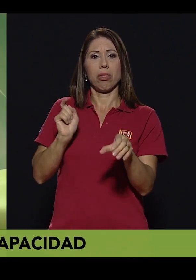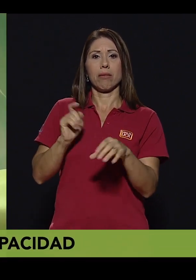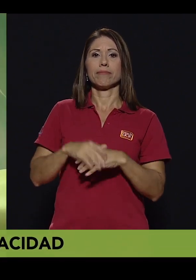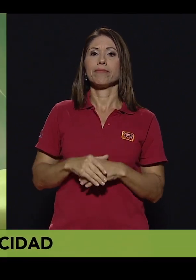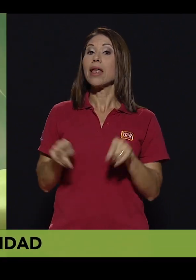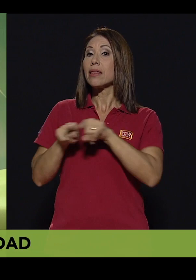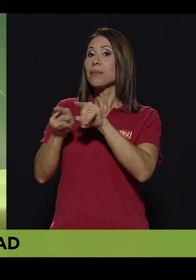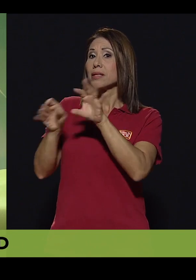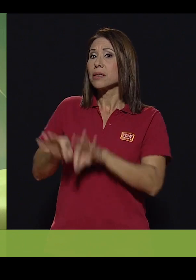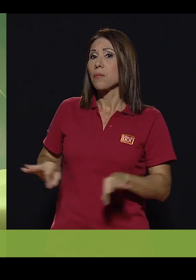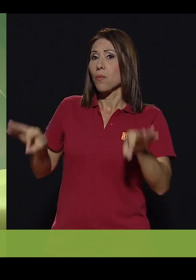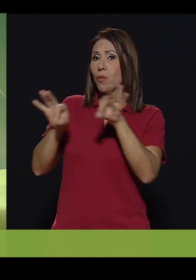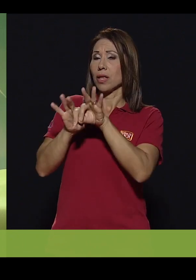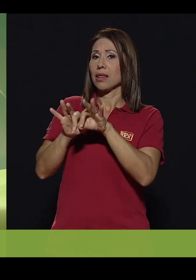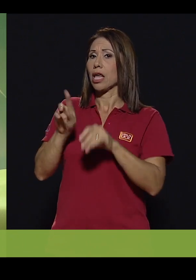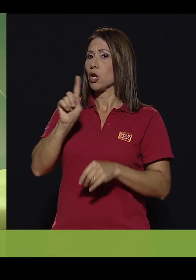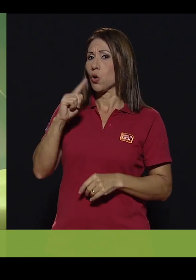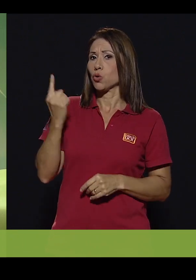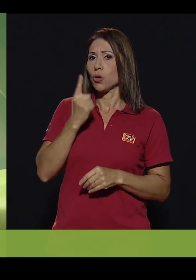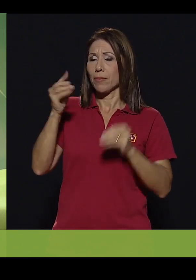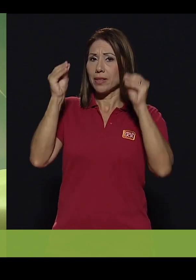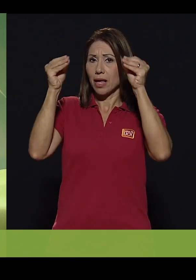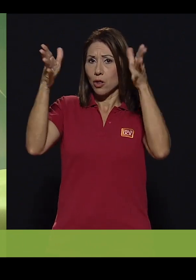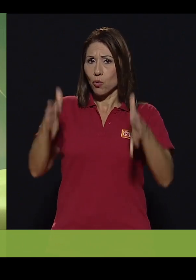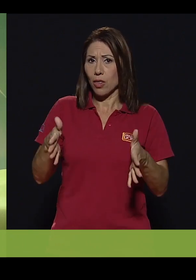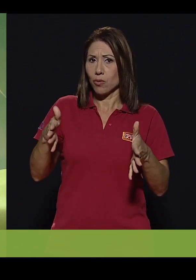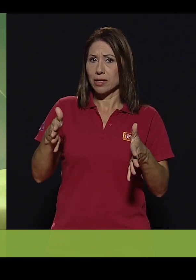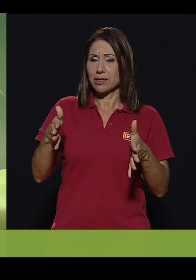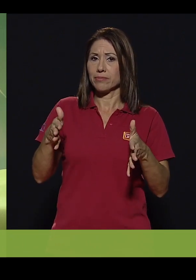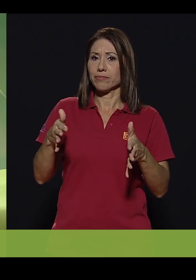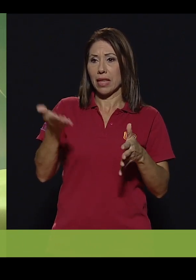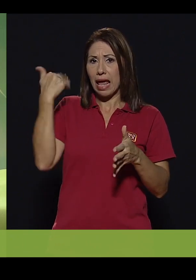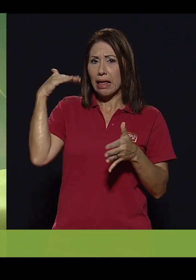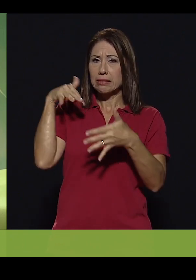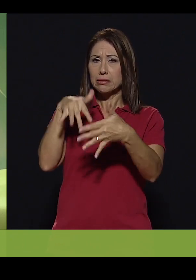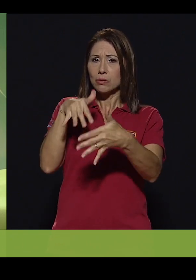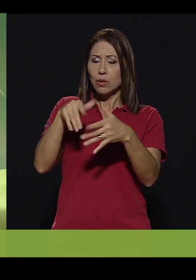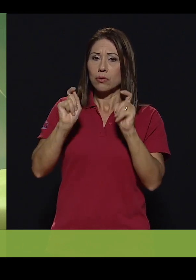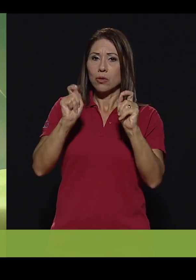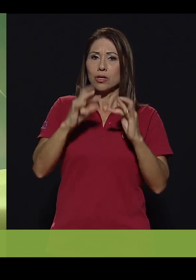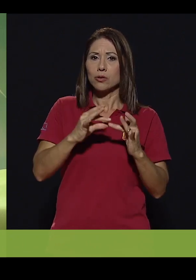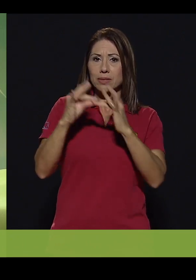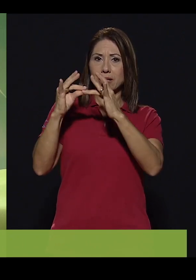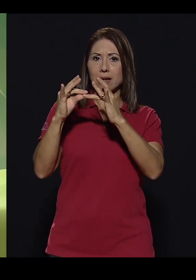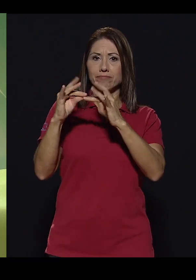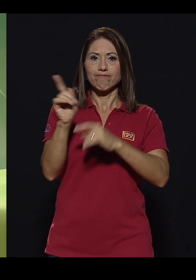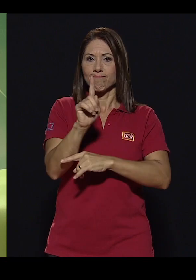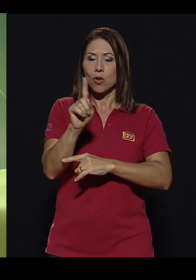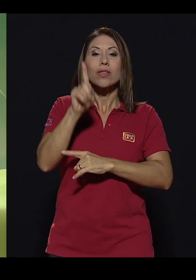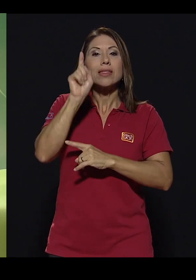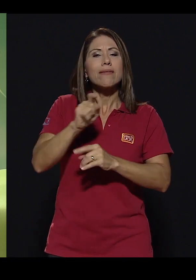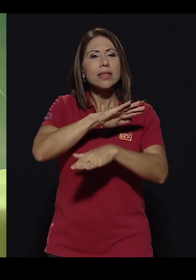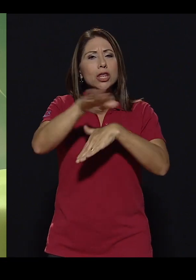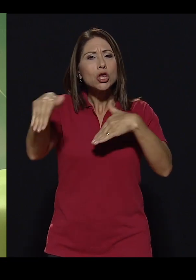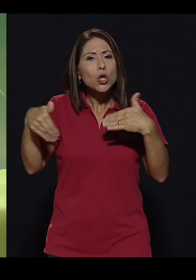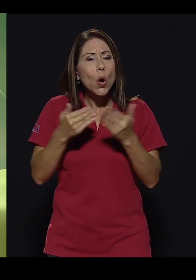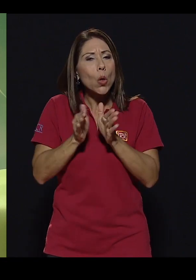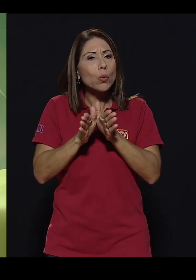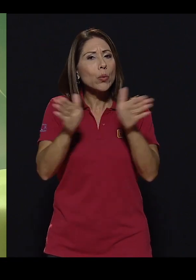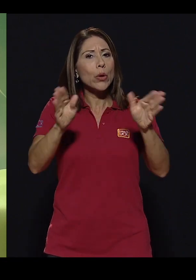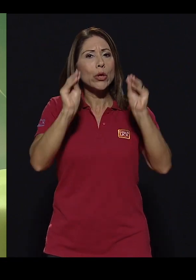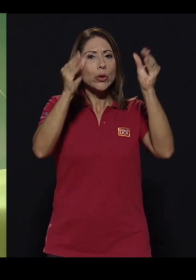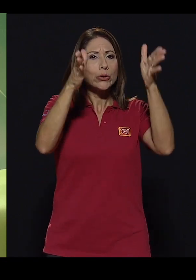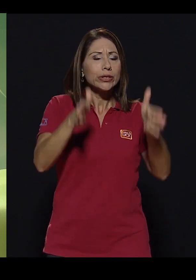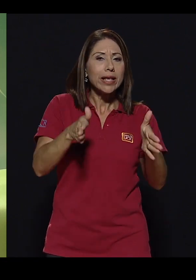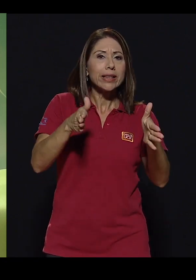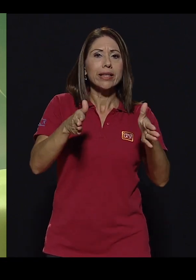bueno como le decía aquí no sea solo los educadores que se prepararon como educadores especiales sino que todos los docentes todos los administrativos la